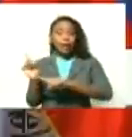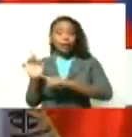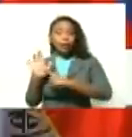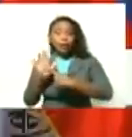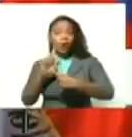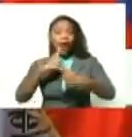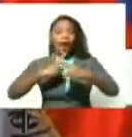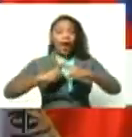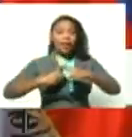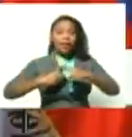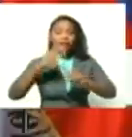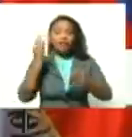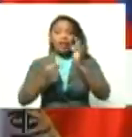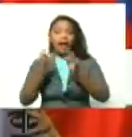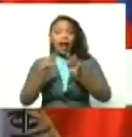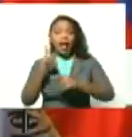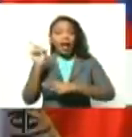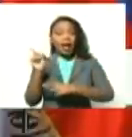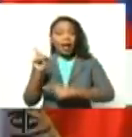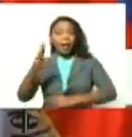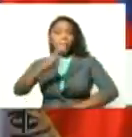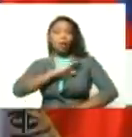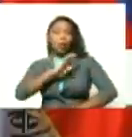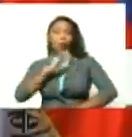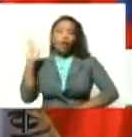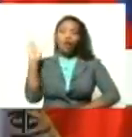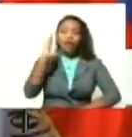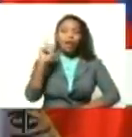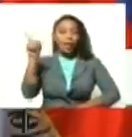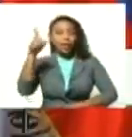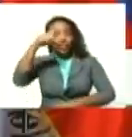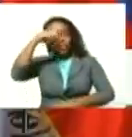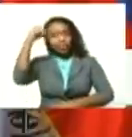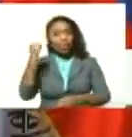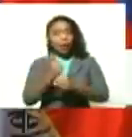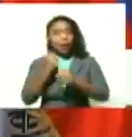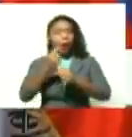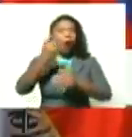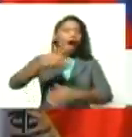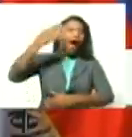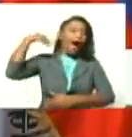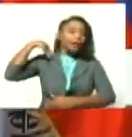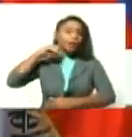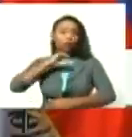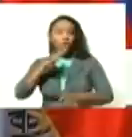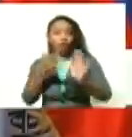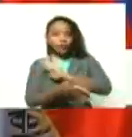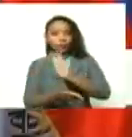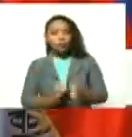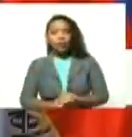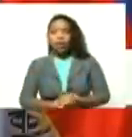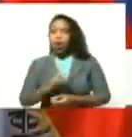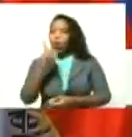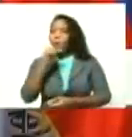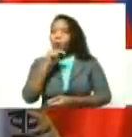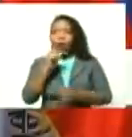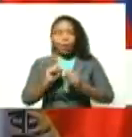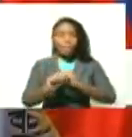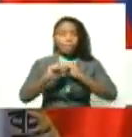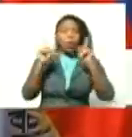fiscales pertenecían o venían de la gestión anterior. No hay sorpresa por